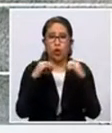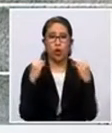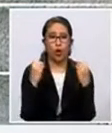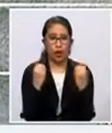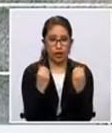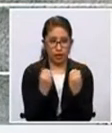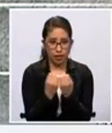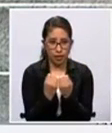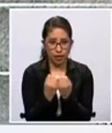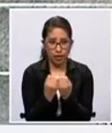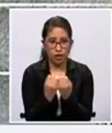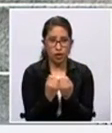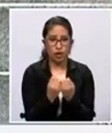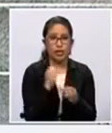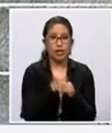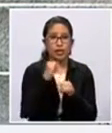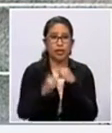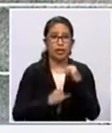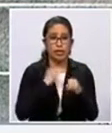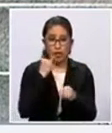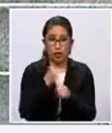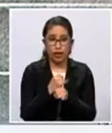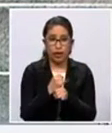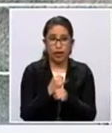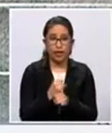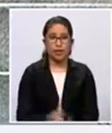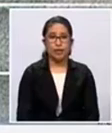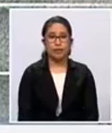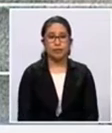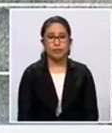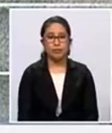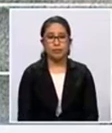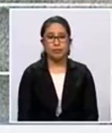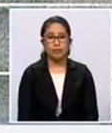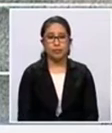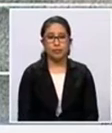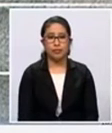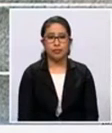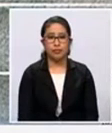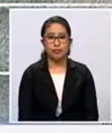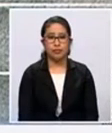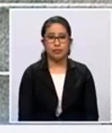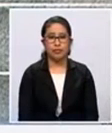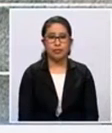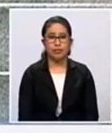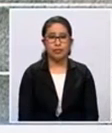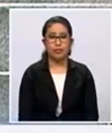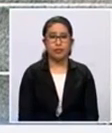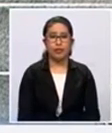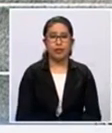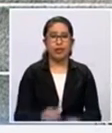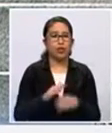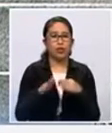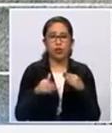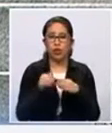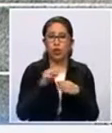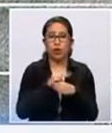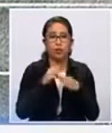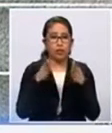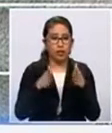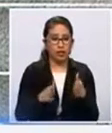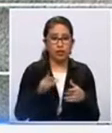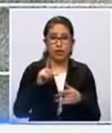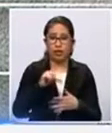también conscientes de todo este reclamo de todos los ministros de Economía de Latinoamérica, y como está sucediendo en todo el